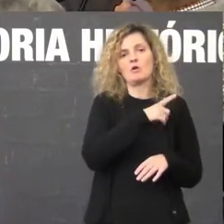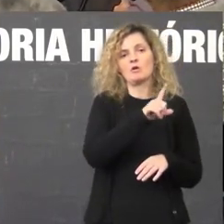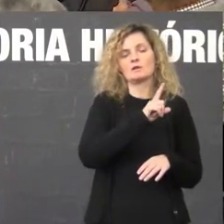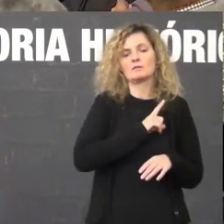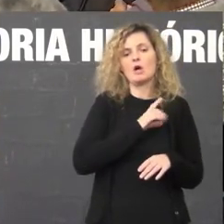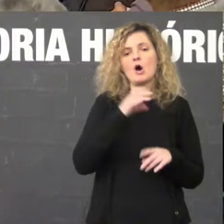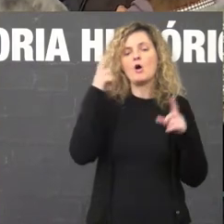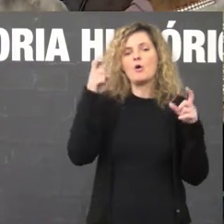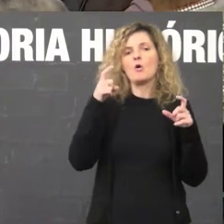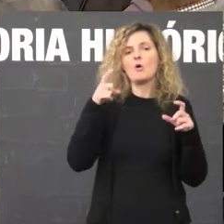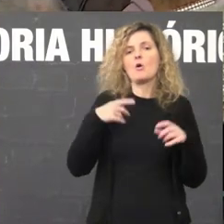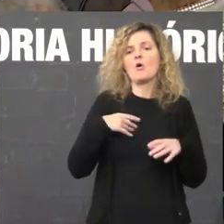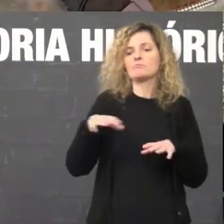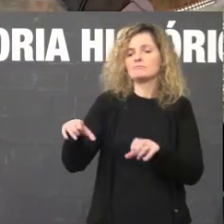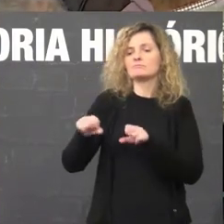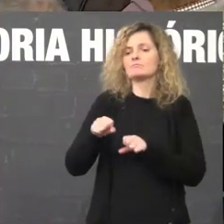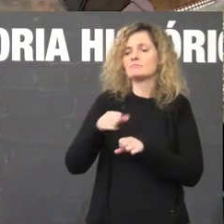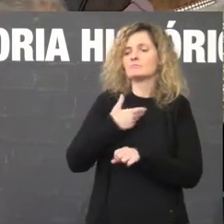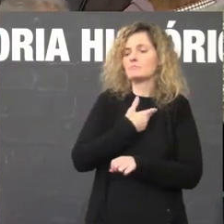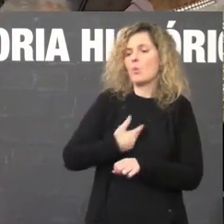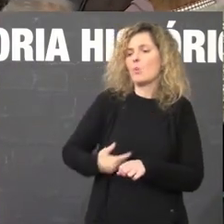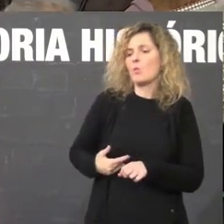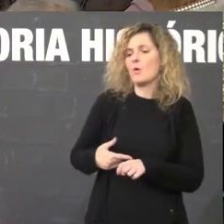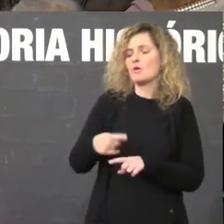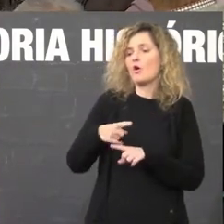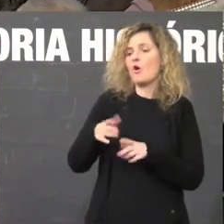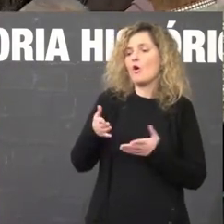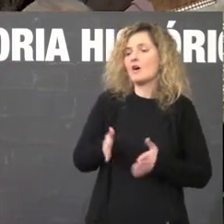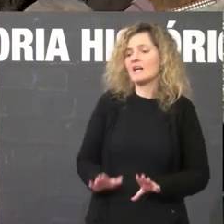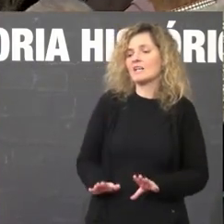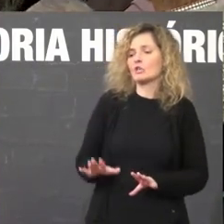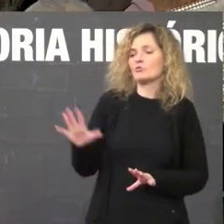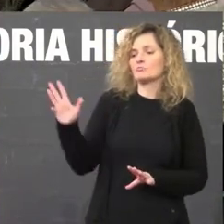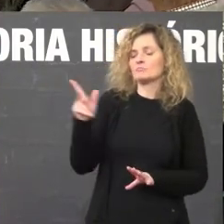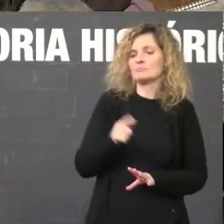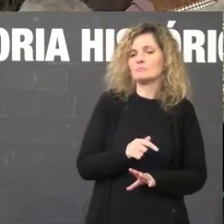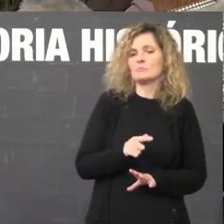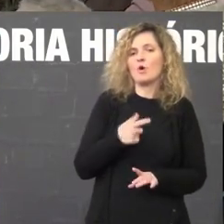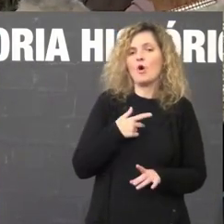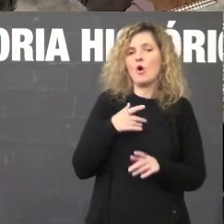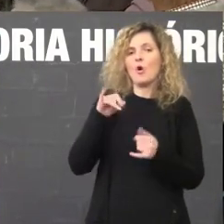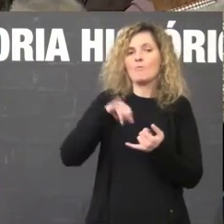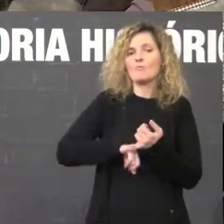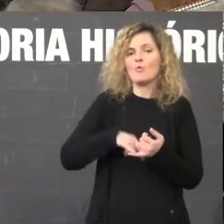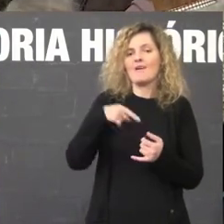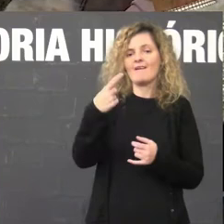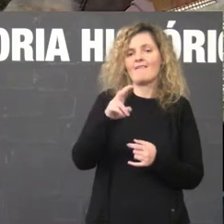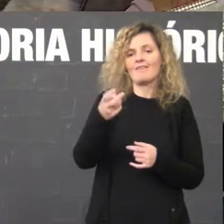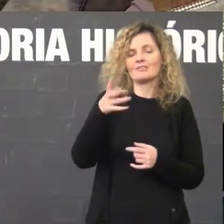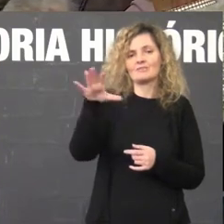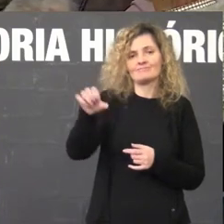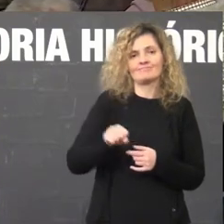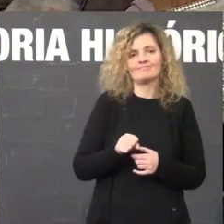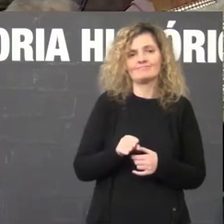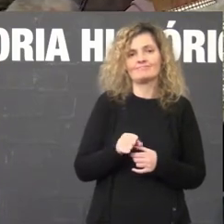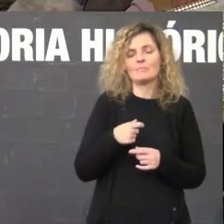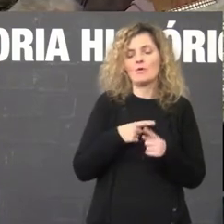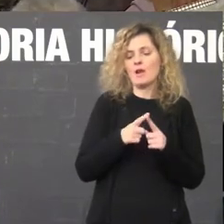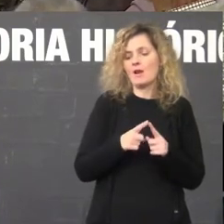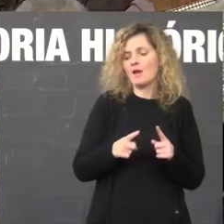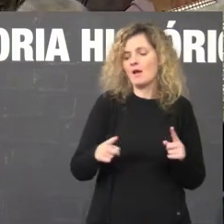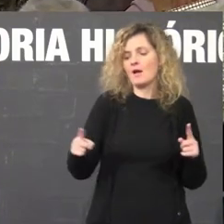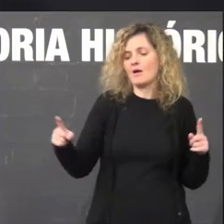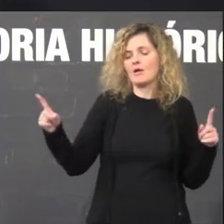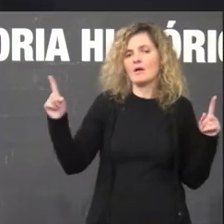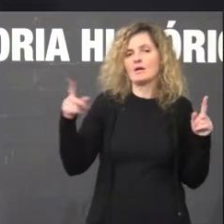para apoderarse dos seus bens ou para coller os seus fillos ou andar ca súa muller. E sigue a longa noite de